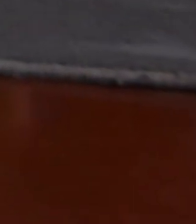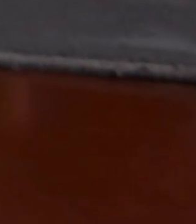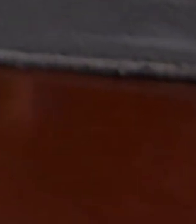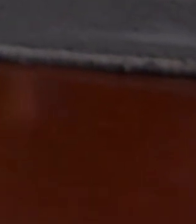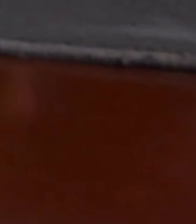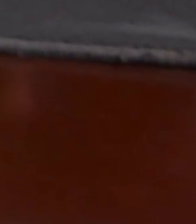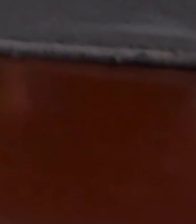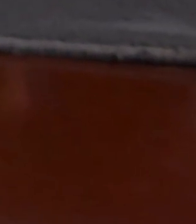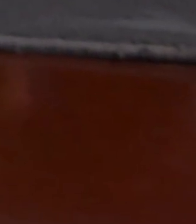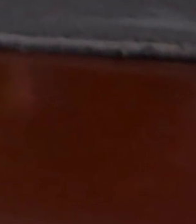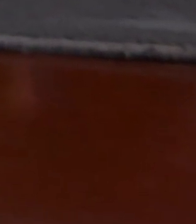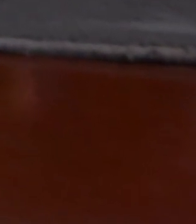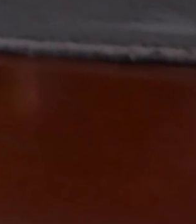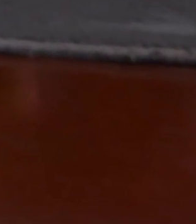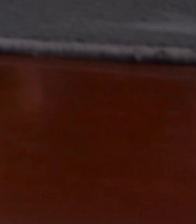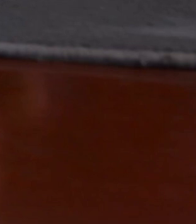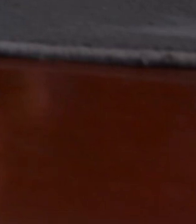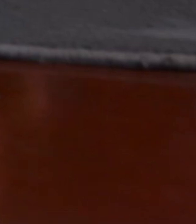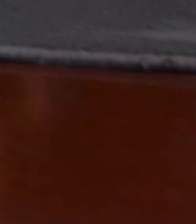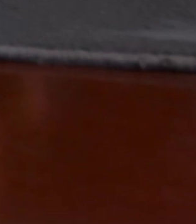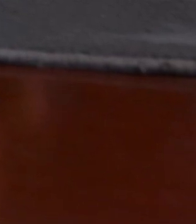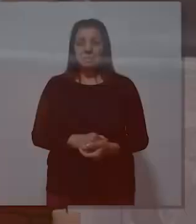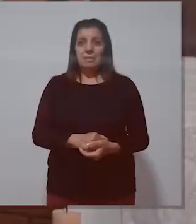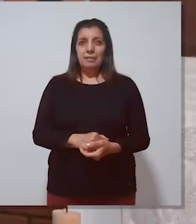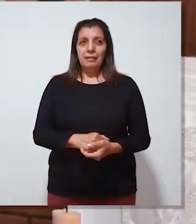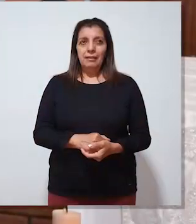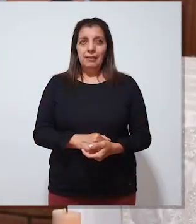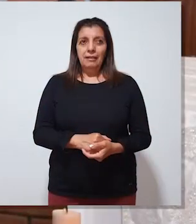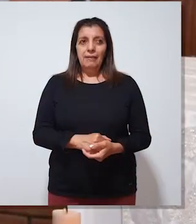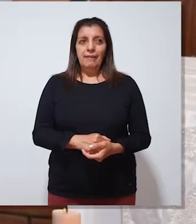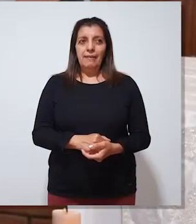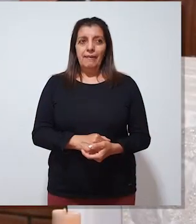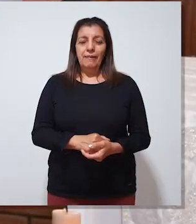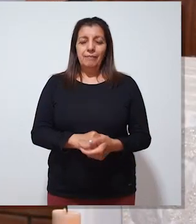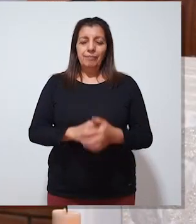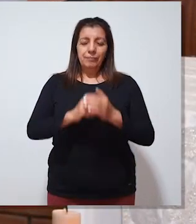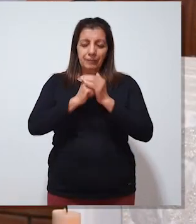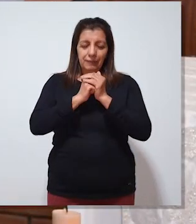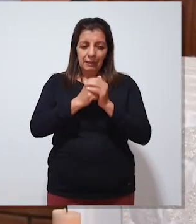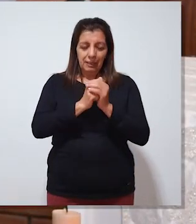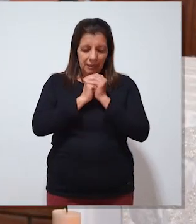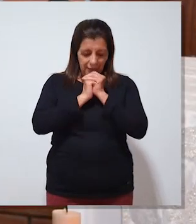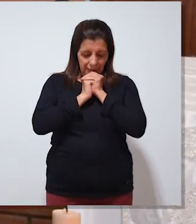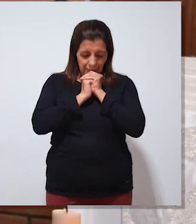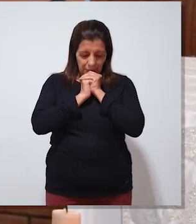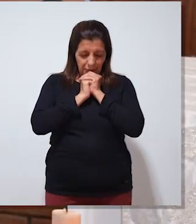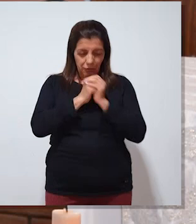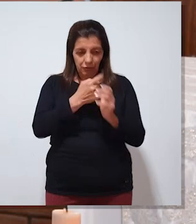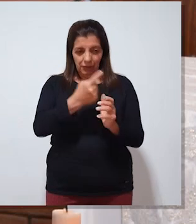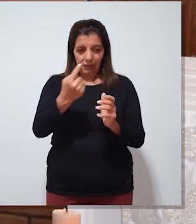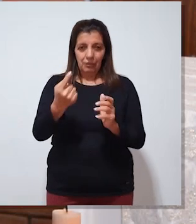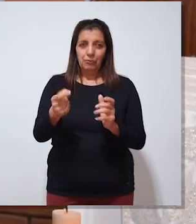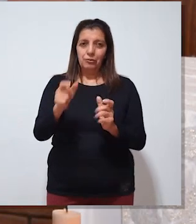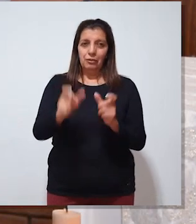o enviarlas. Tus intenciones, tu súplica, tu gratitud están